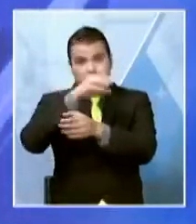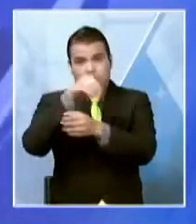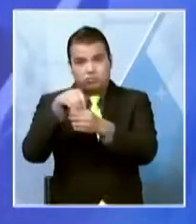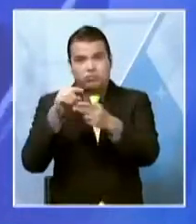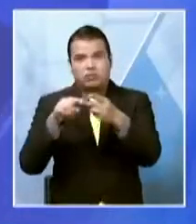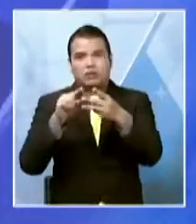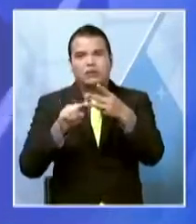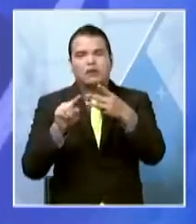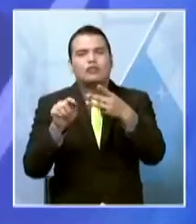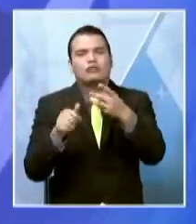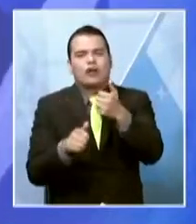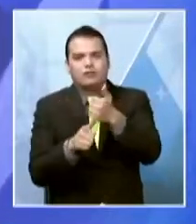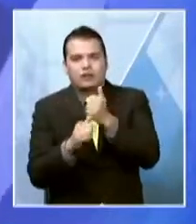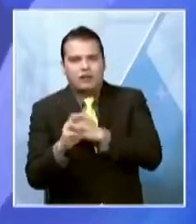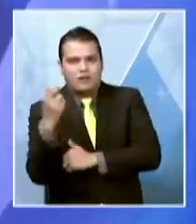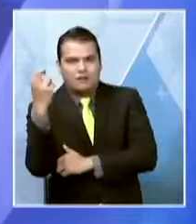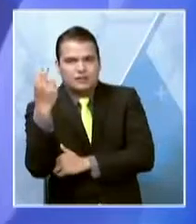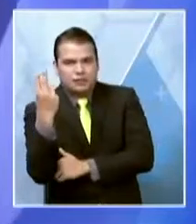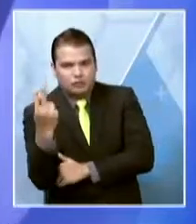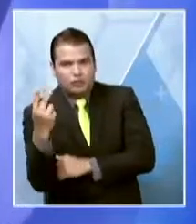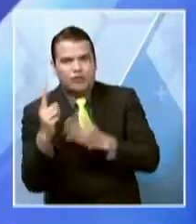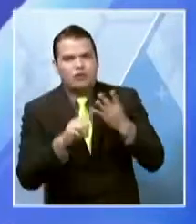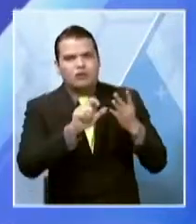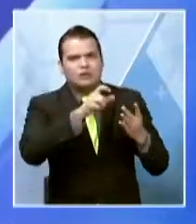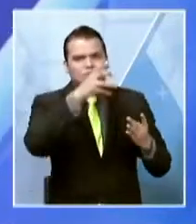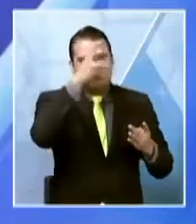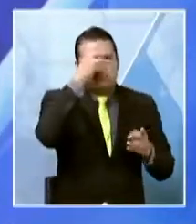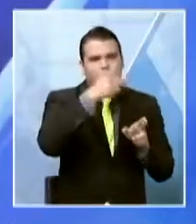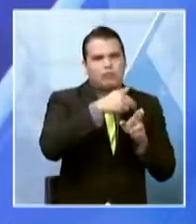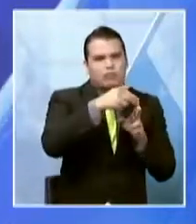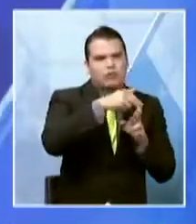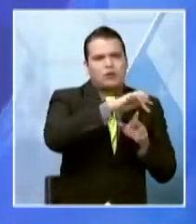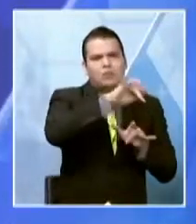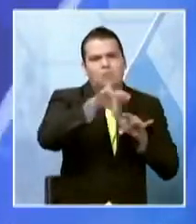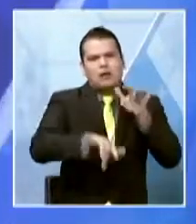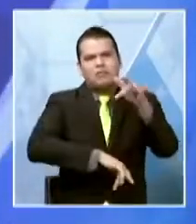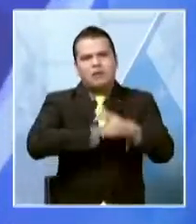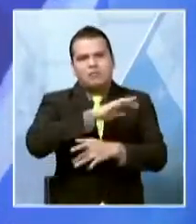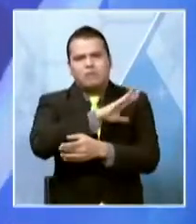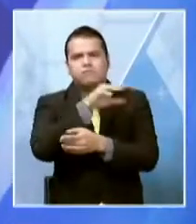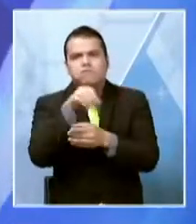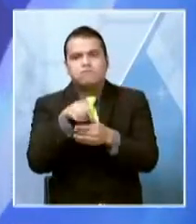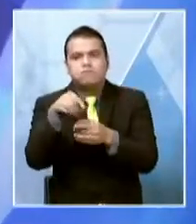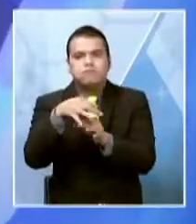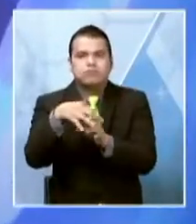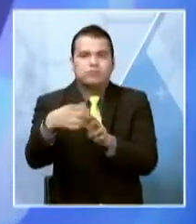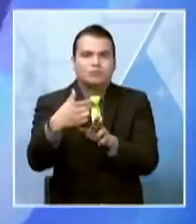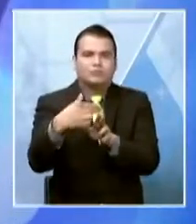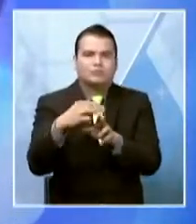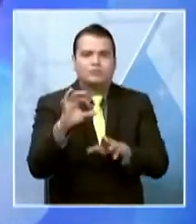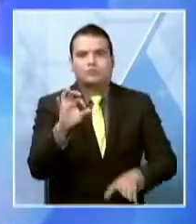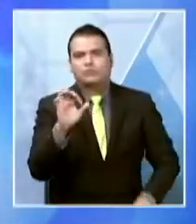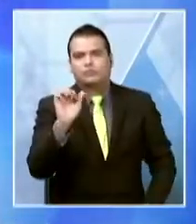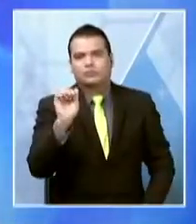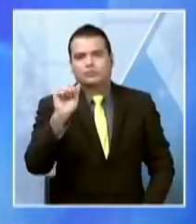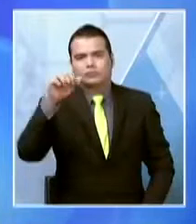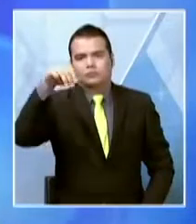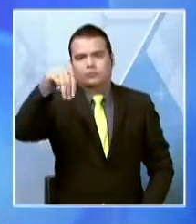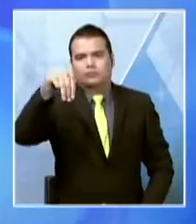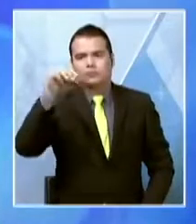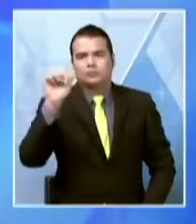12 investigadores y expertos que van a llegar en las próximas horas a Samaniego, en donde vamos a